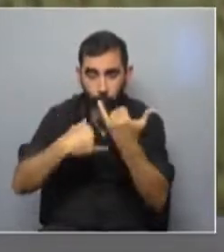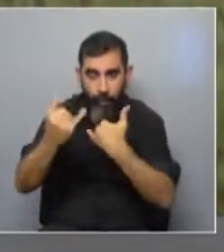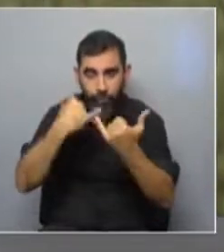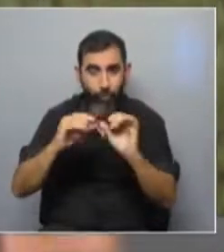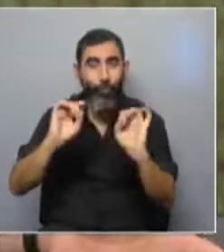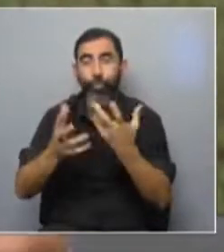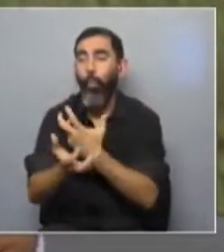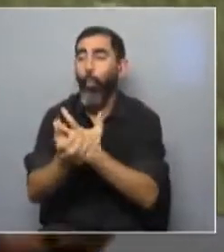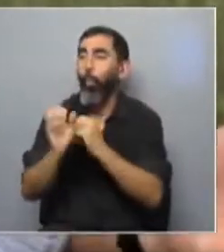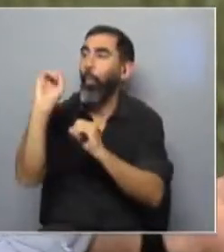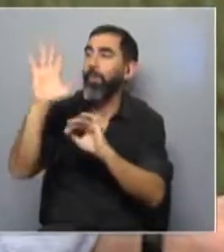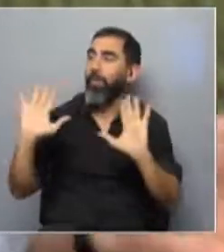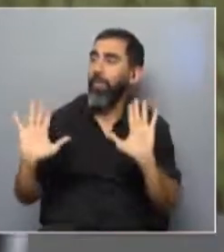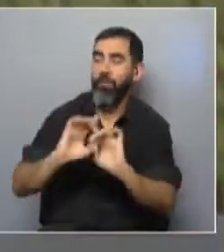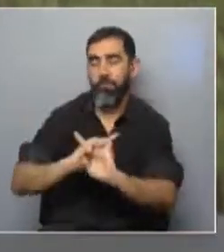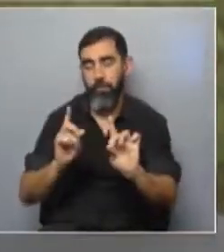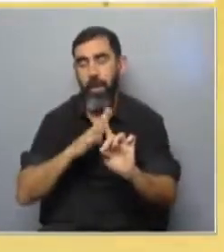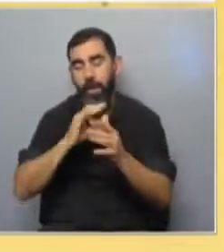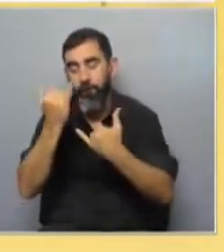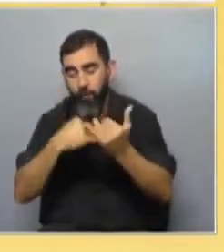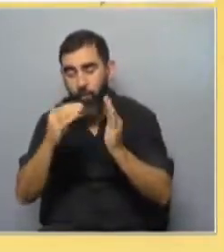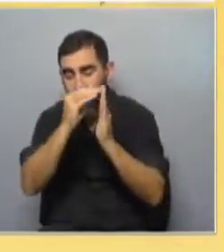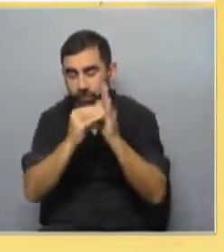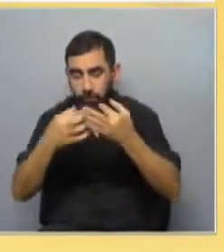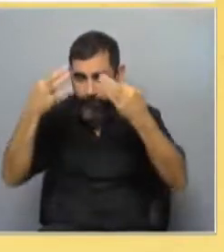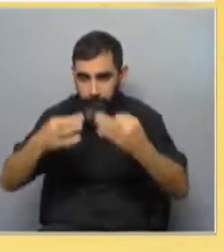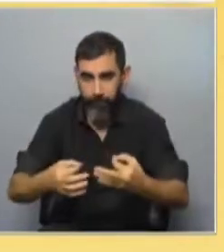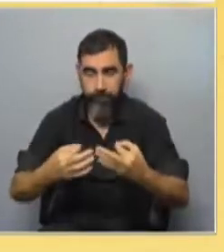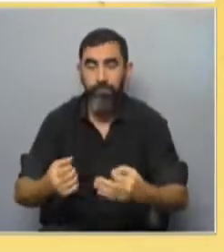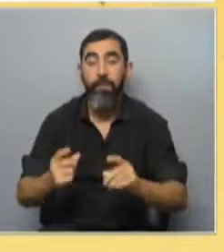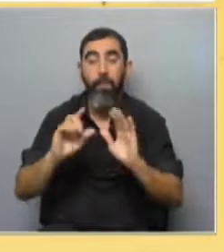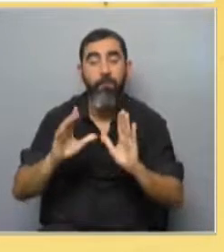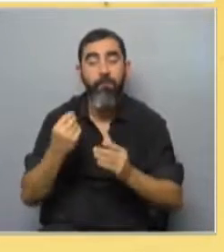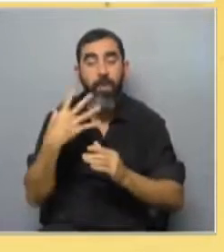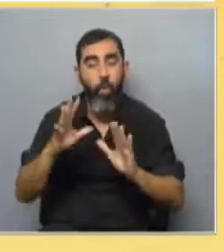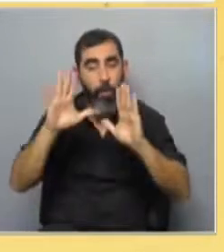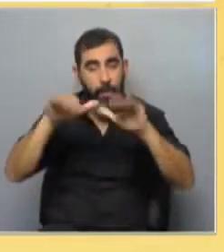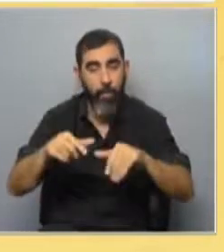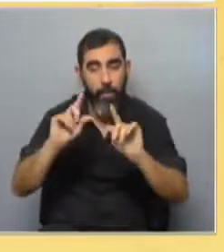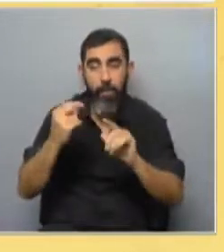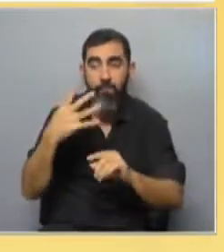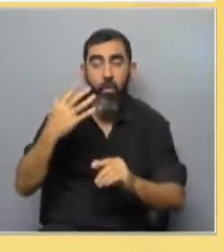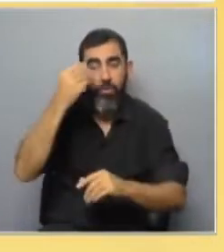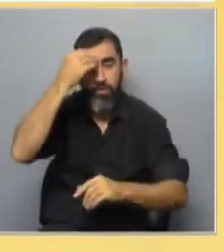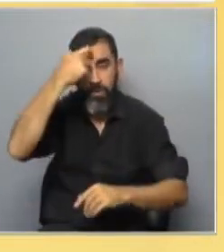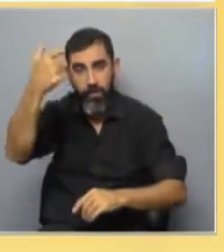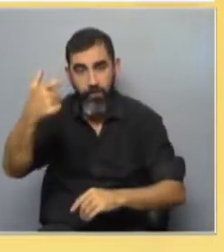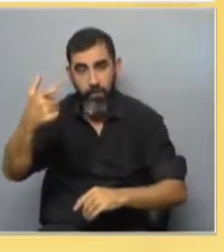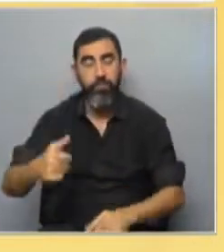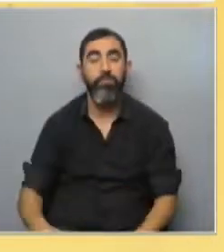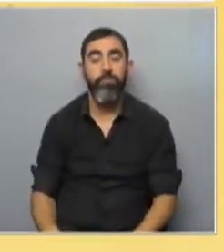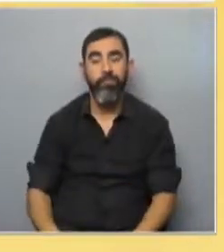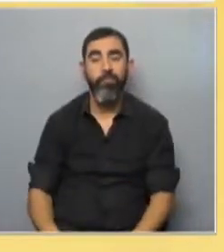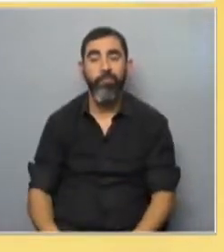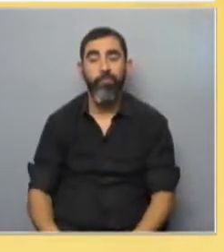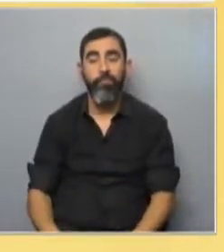sea solamente una reliquia de un pasado, sino que tenga valor patrimonial y científico. Y bueno, y cuando